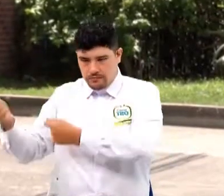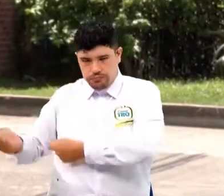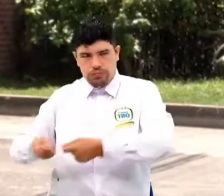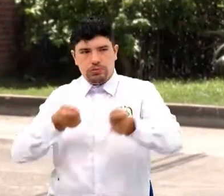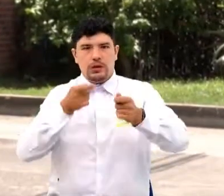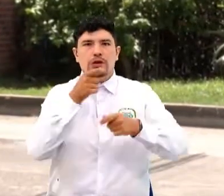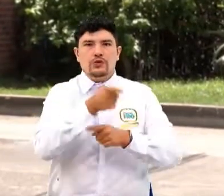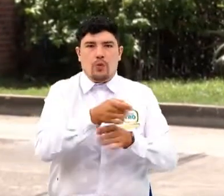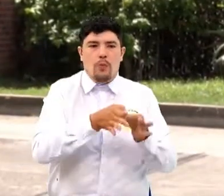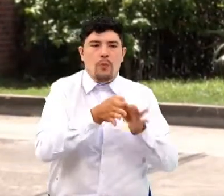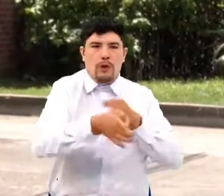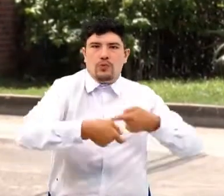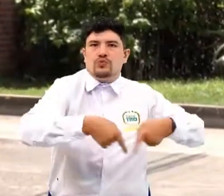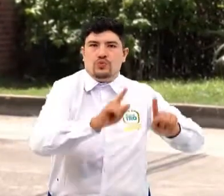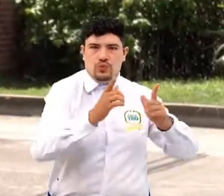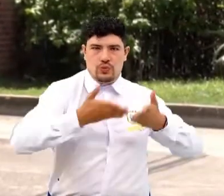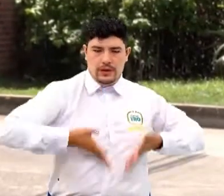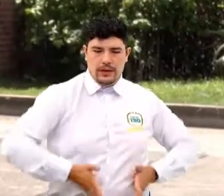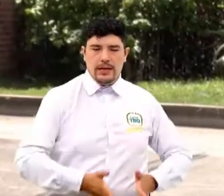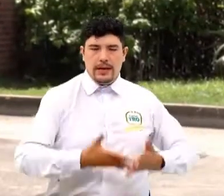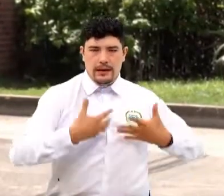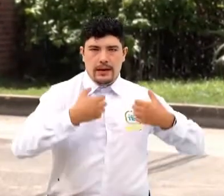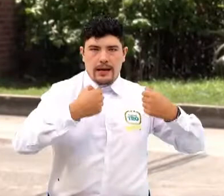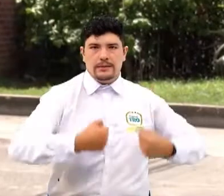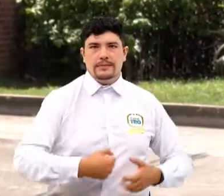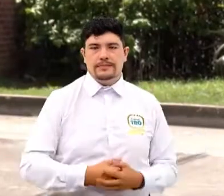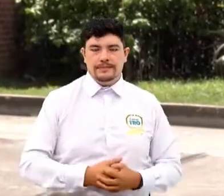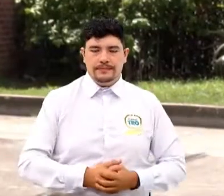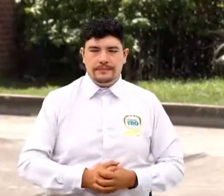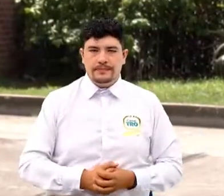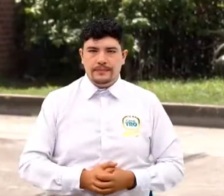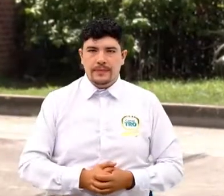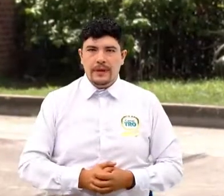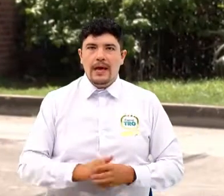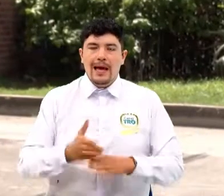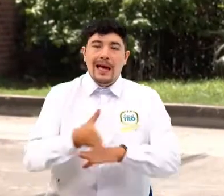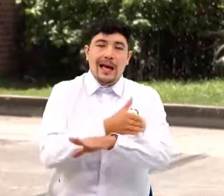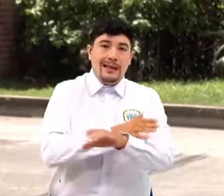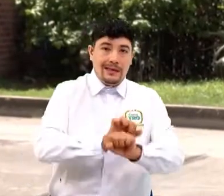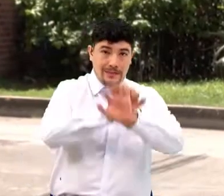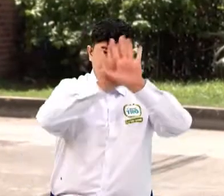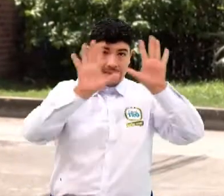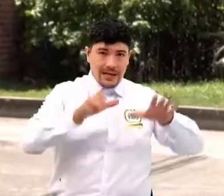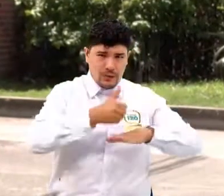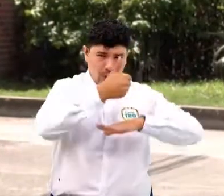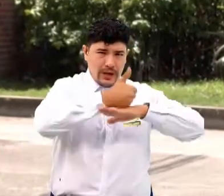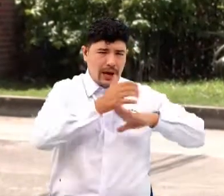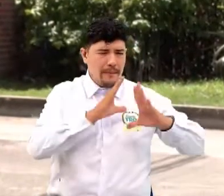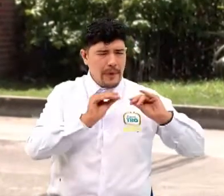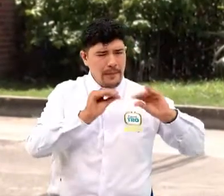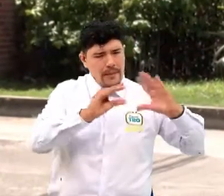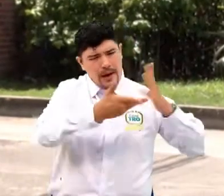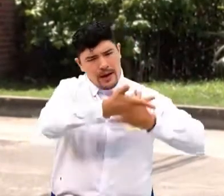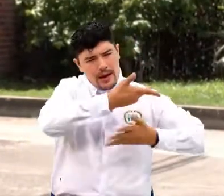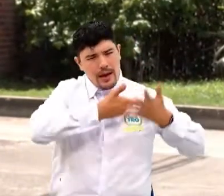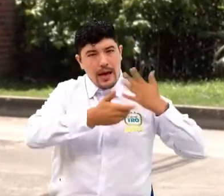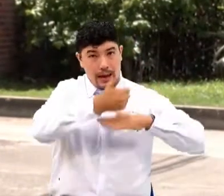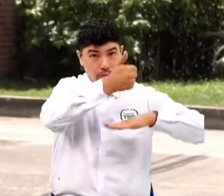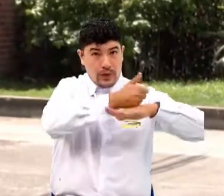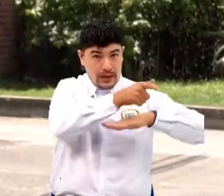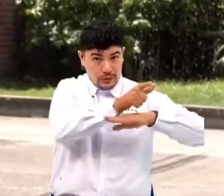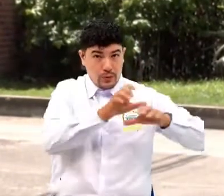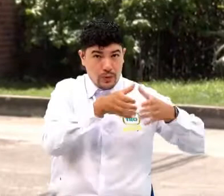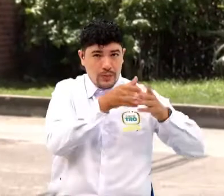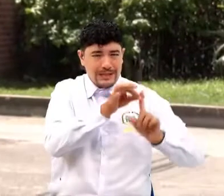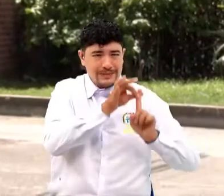natal. Nosotros también hemos hablado durante la mañana con las autoridades, especialmente con la SIJÍN, quienes están apoyando también este proceso de investigación